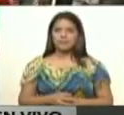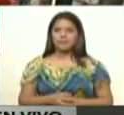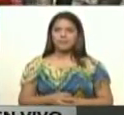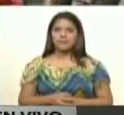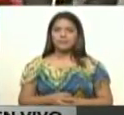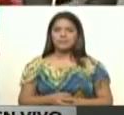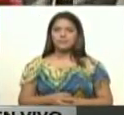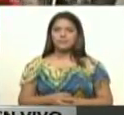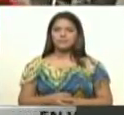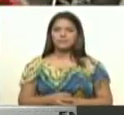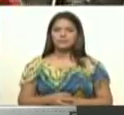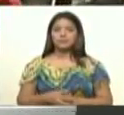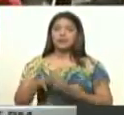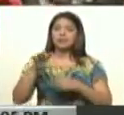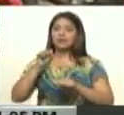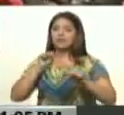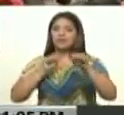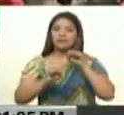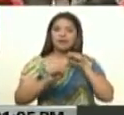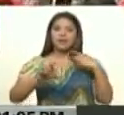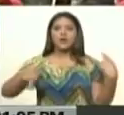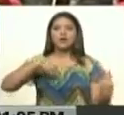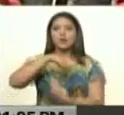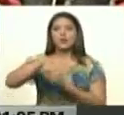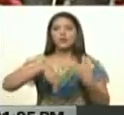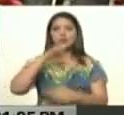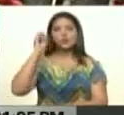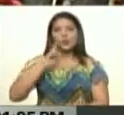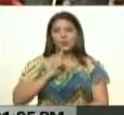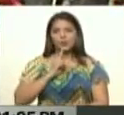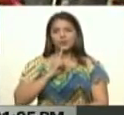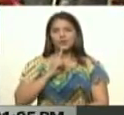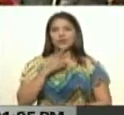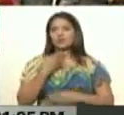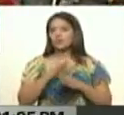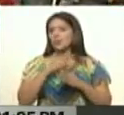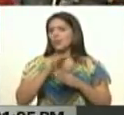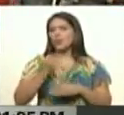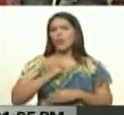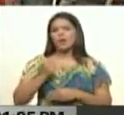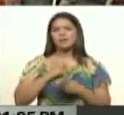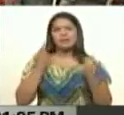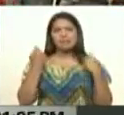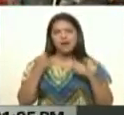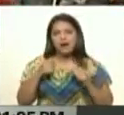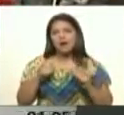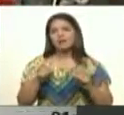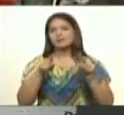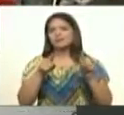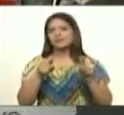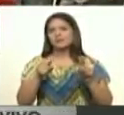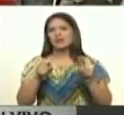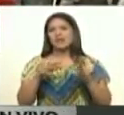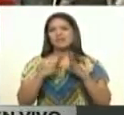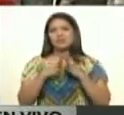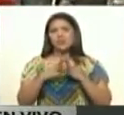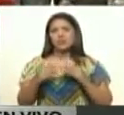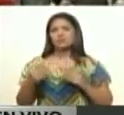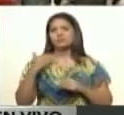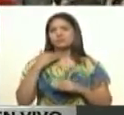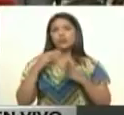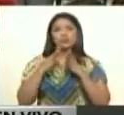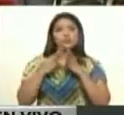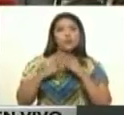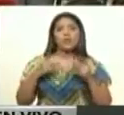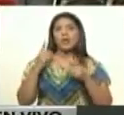Frías. Defenderemos la revolución bolivariana ante cualquier intento de echar por tierra las